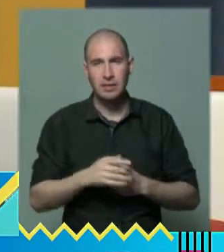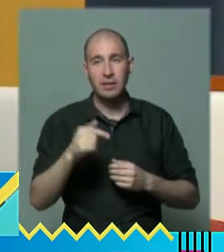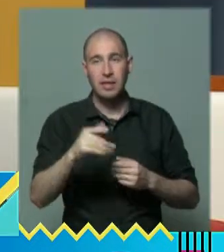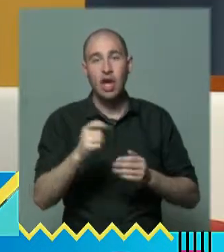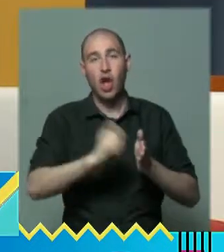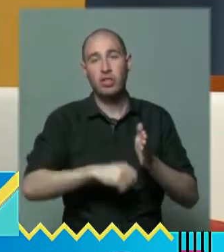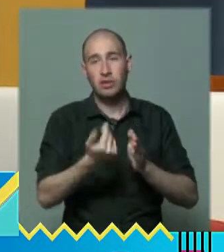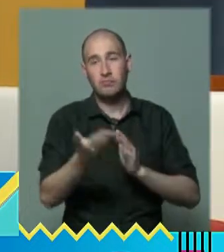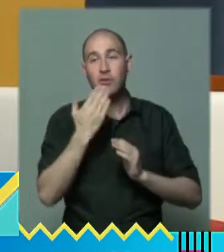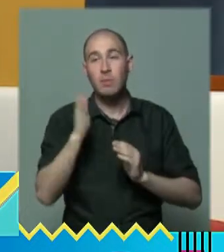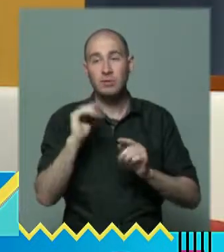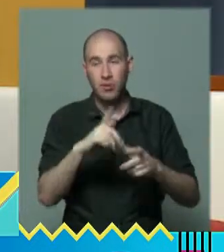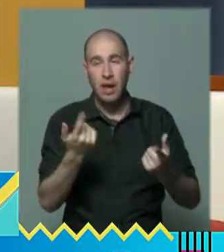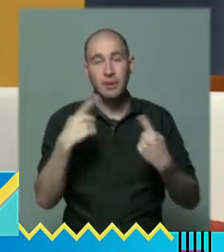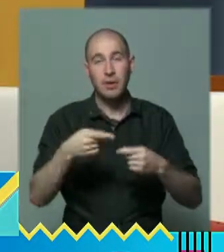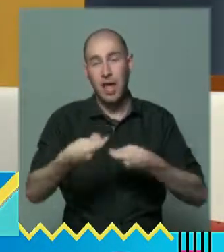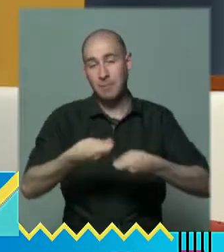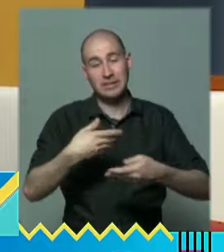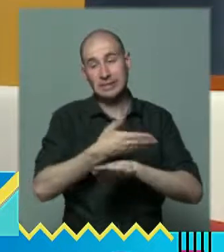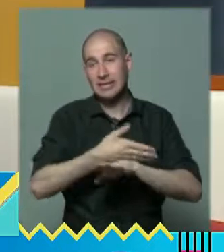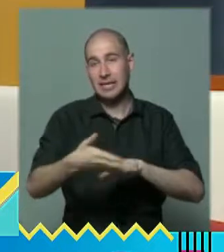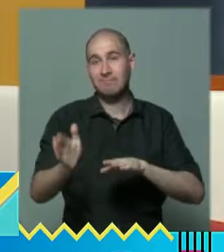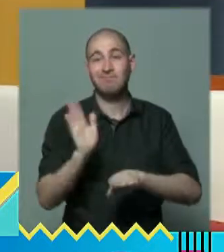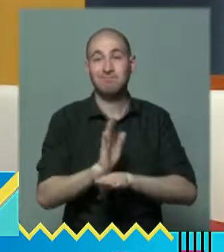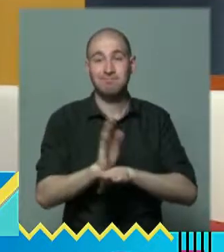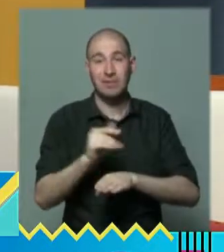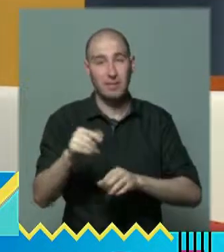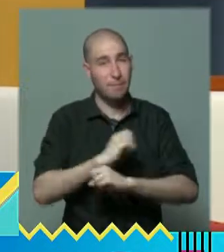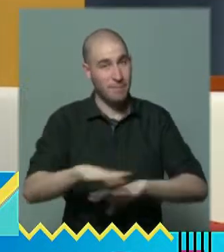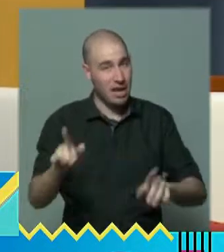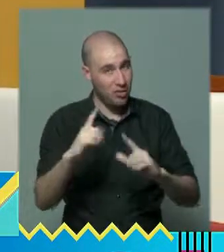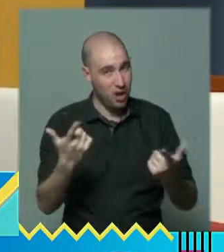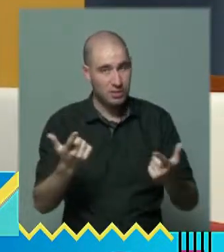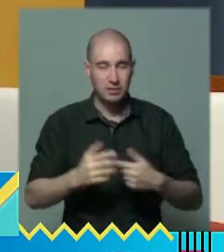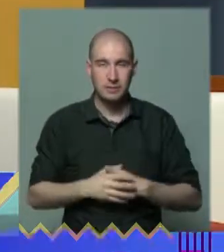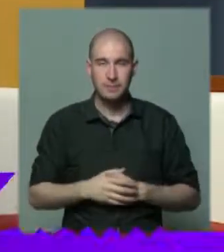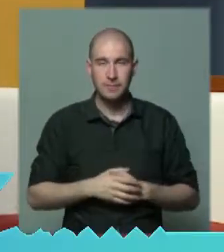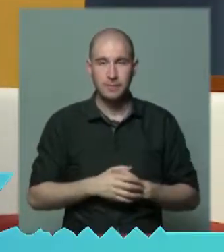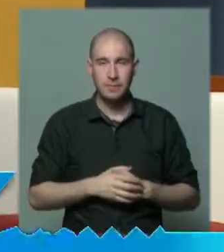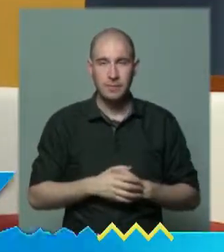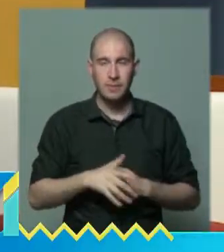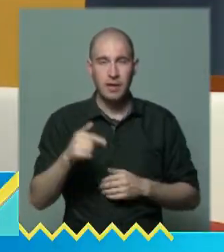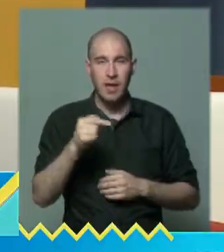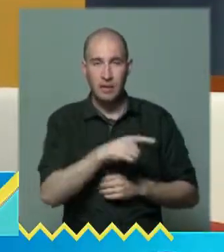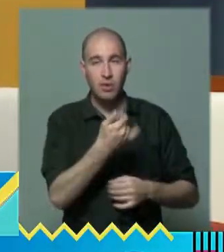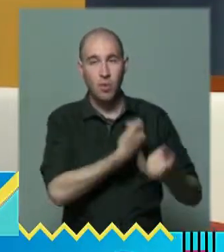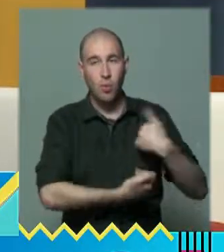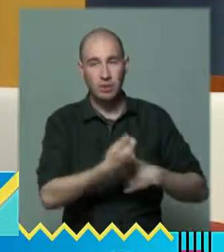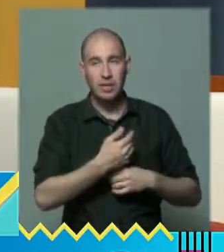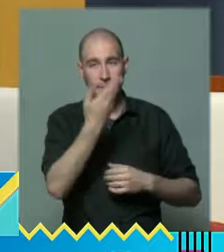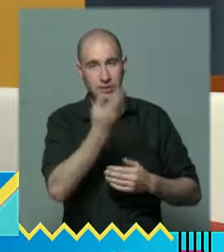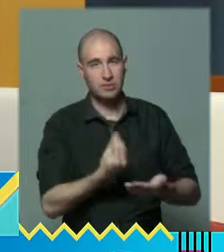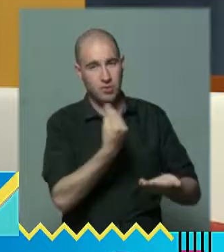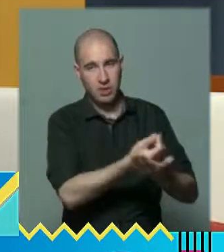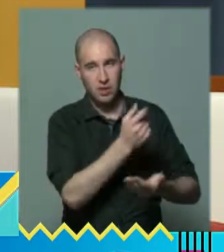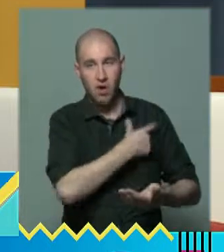en los contratos y demás. Sin embargo, las empresas siguen. Quiere decir que no les ha ido tan mal. Y esto que señalaba acá el